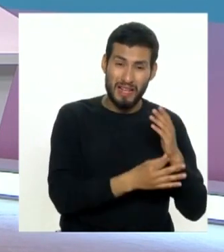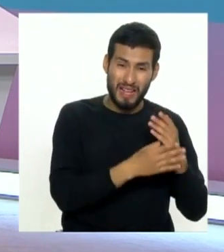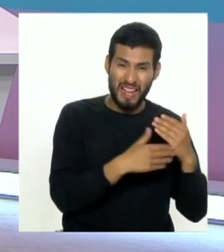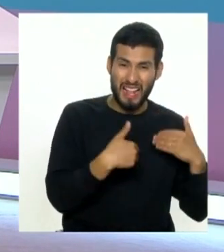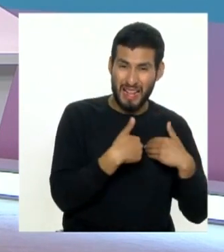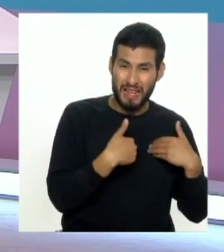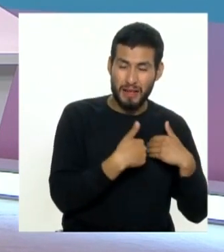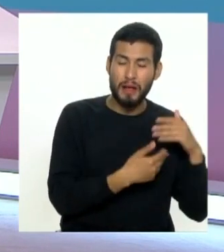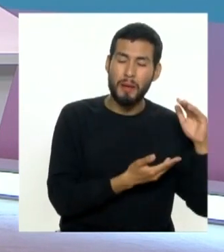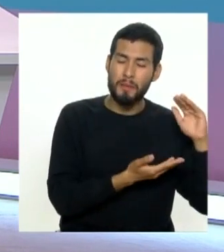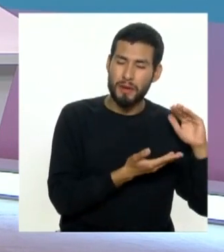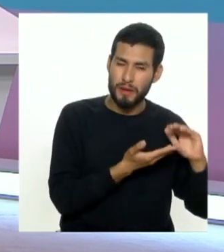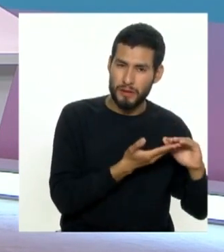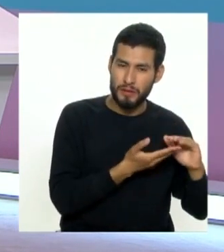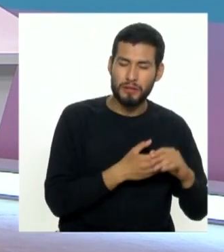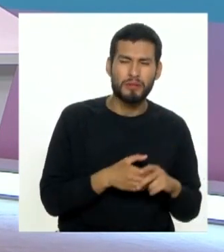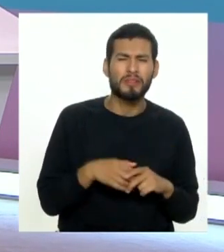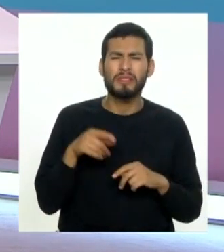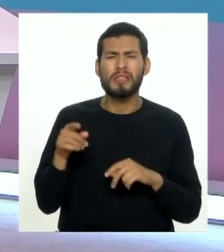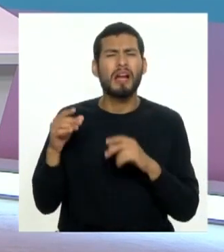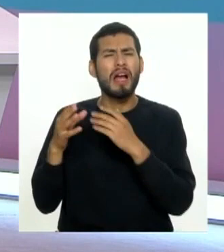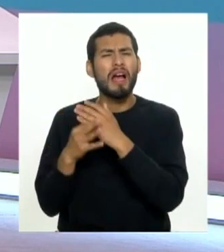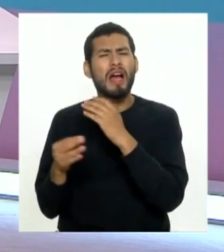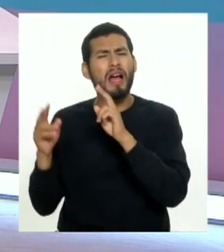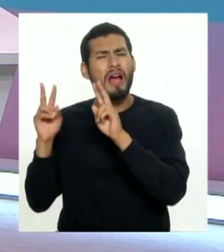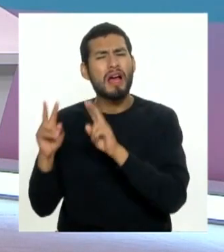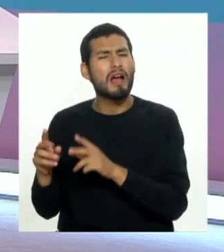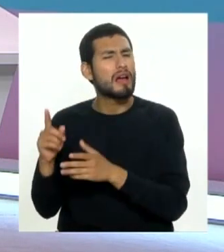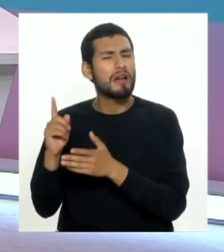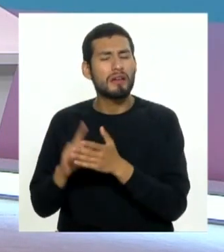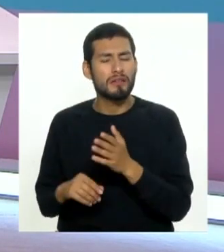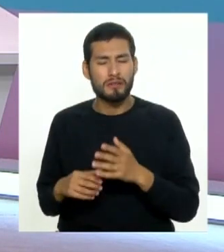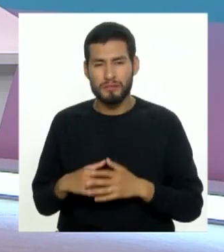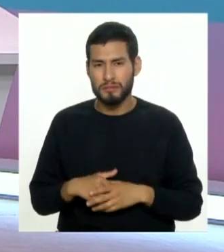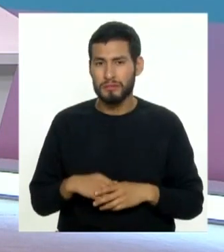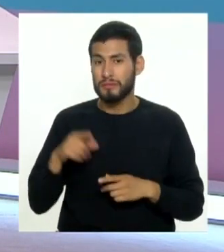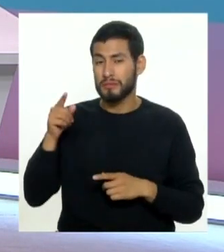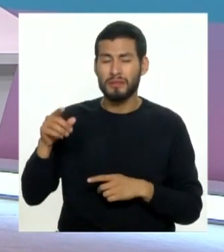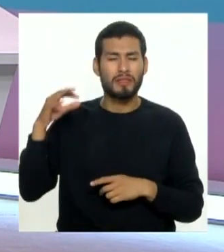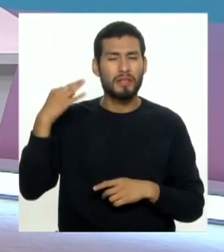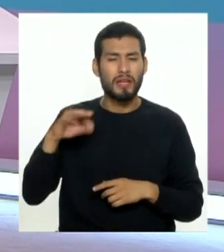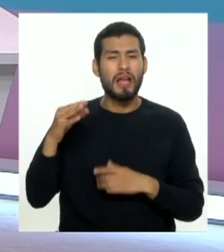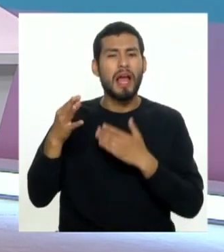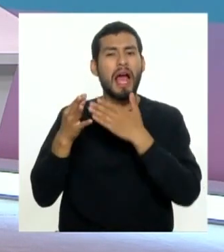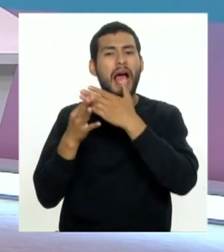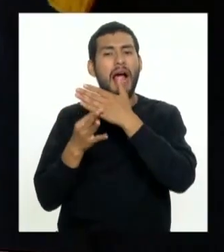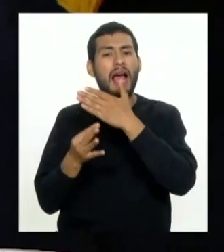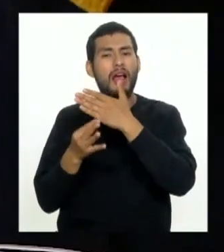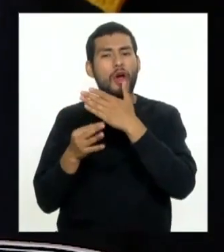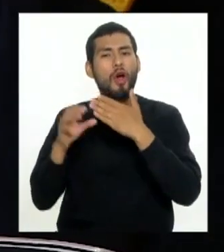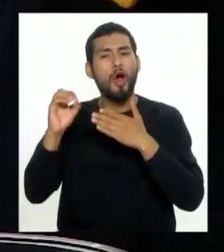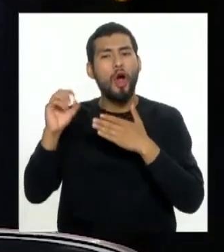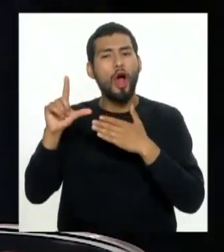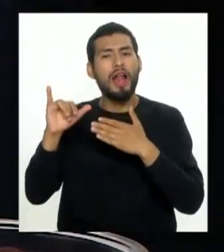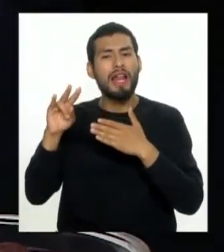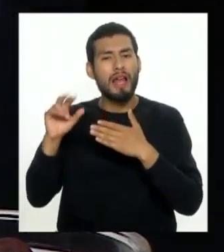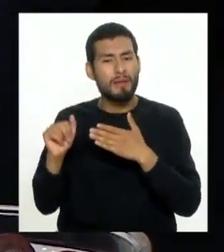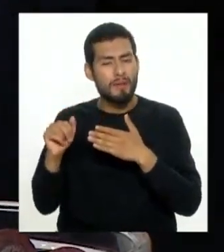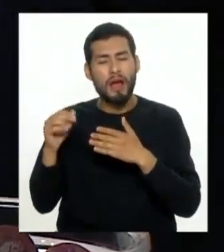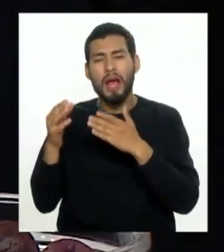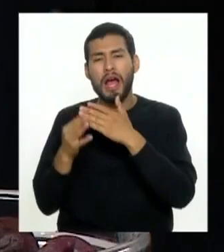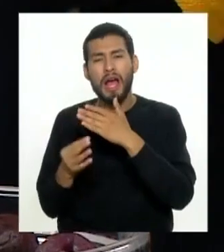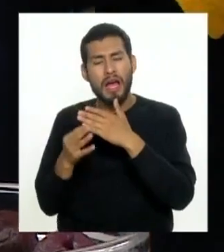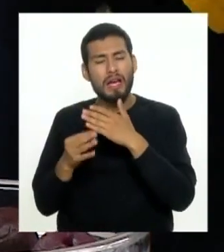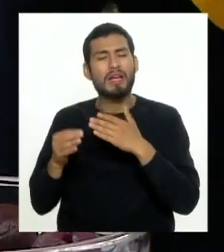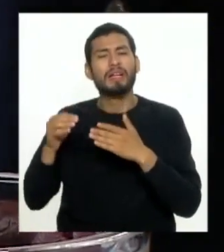en menor contenido. ¿Cuáles son estas grasas? El top va a ser siempre el aceite de oliva y el aceite de girasol y